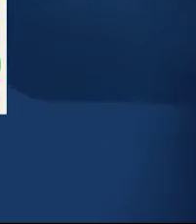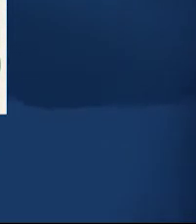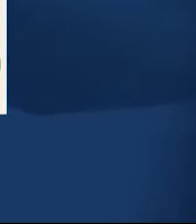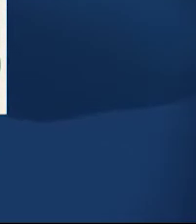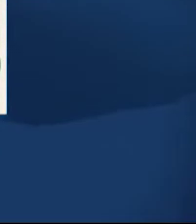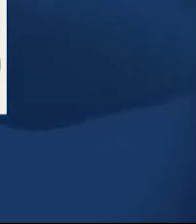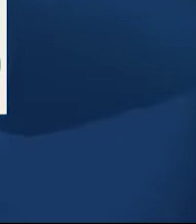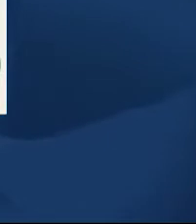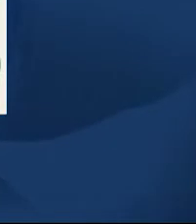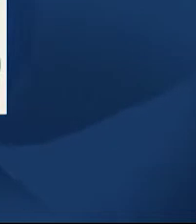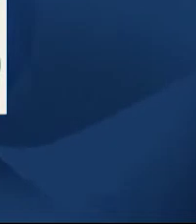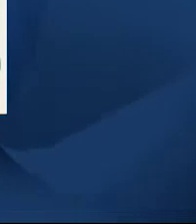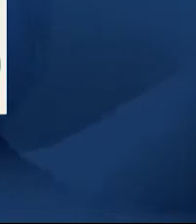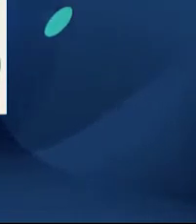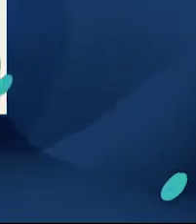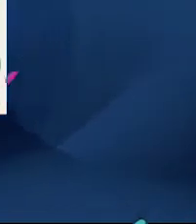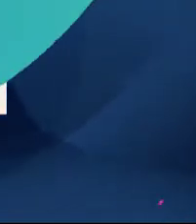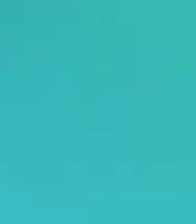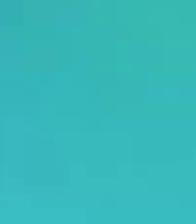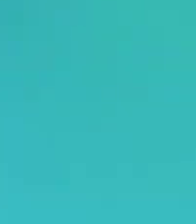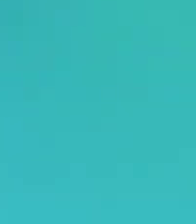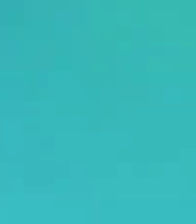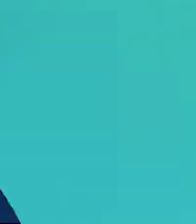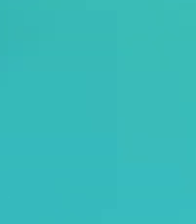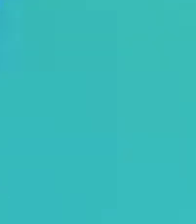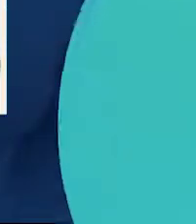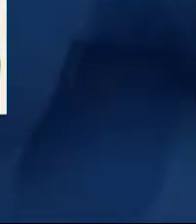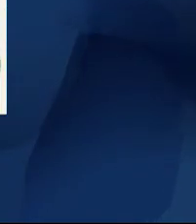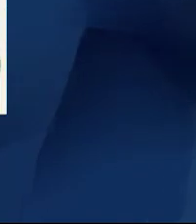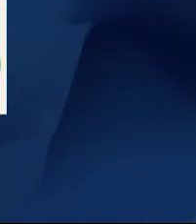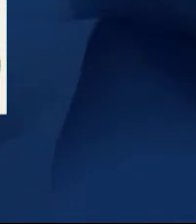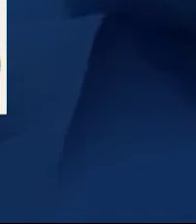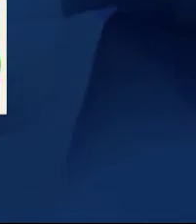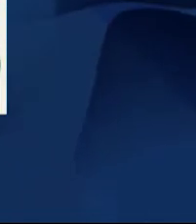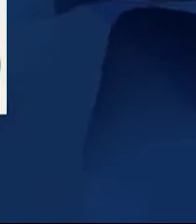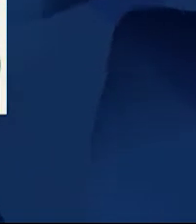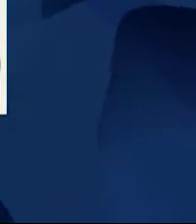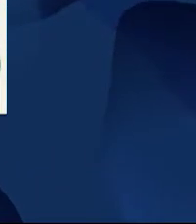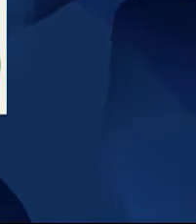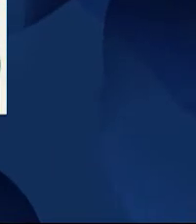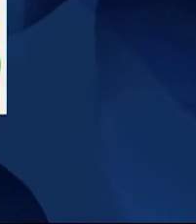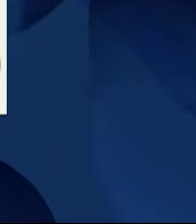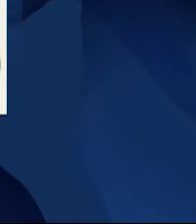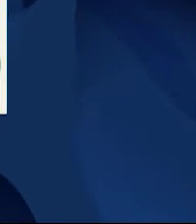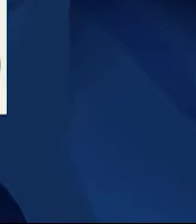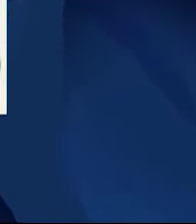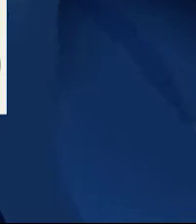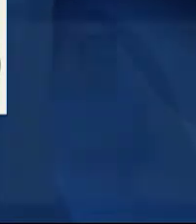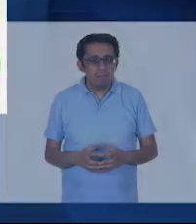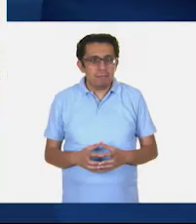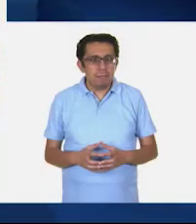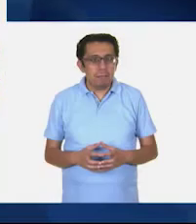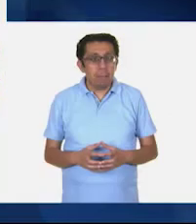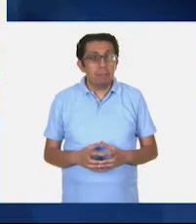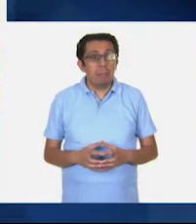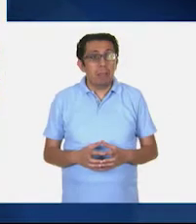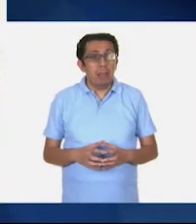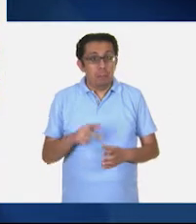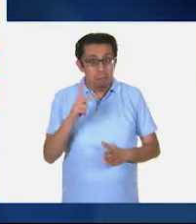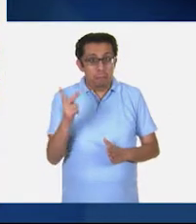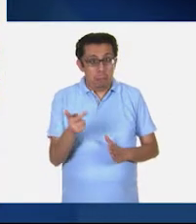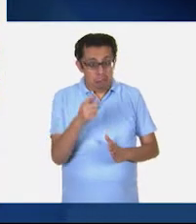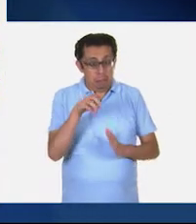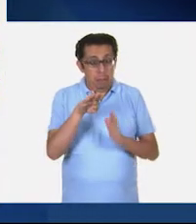Dona sanuko aviana, aguzuna, aguñina gosha. Para responder a